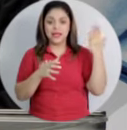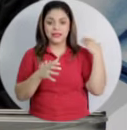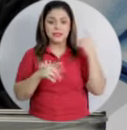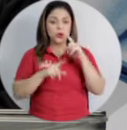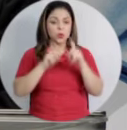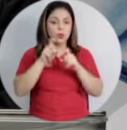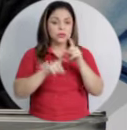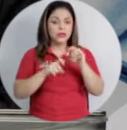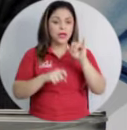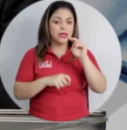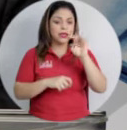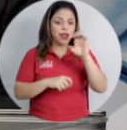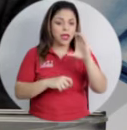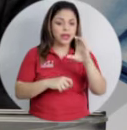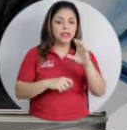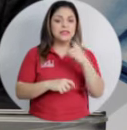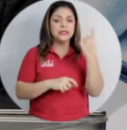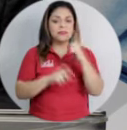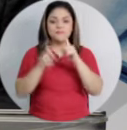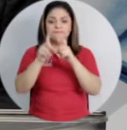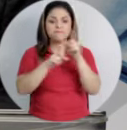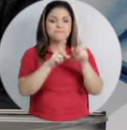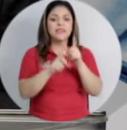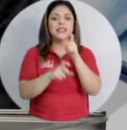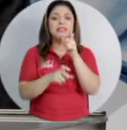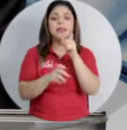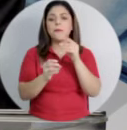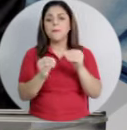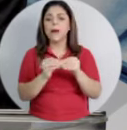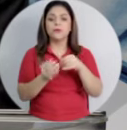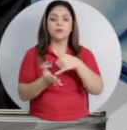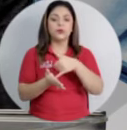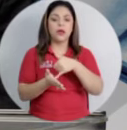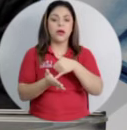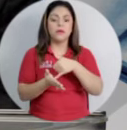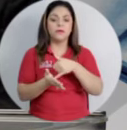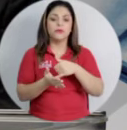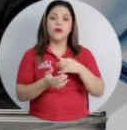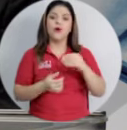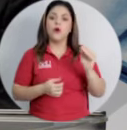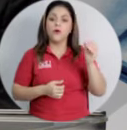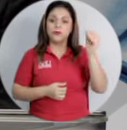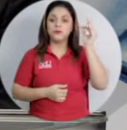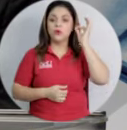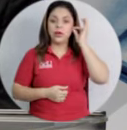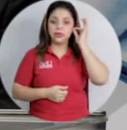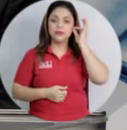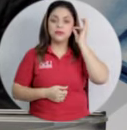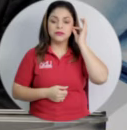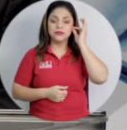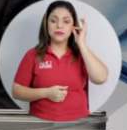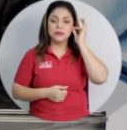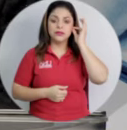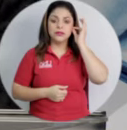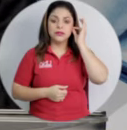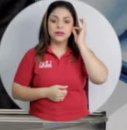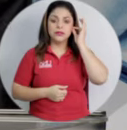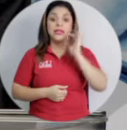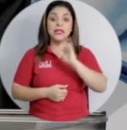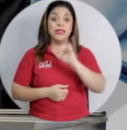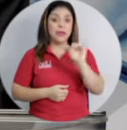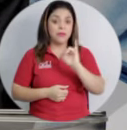siguen siendo los más vulnerables, los jóvenes y las mujeres, pero ya está alcanzando otros extractos de la sociedad y además